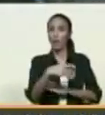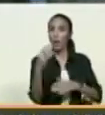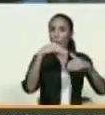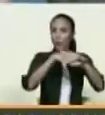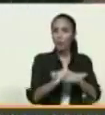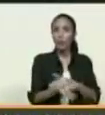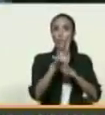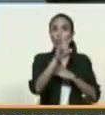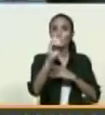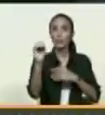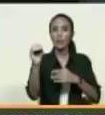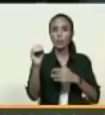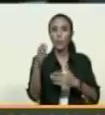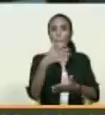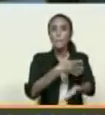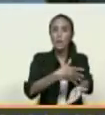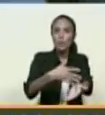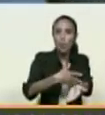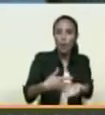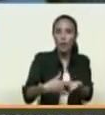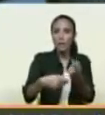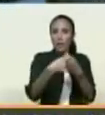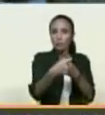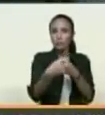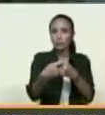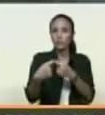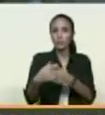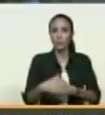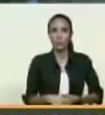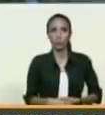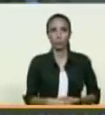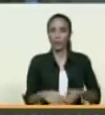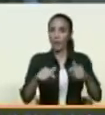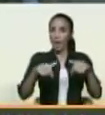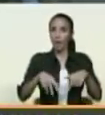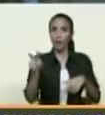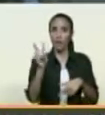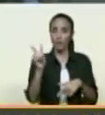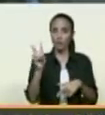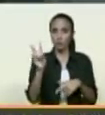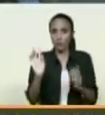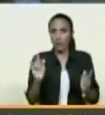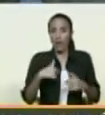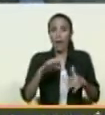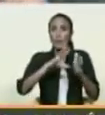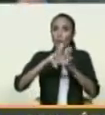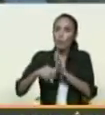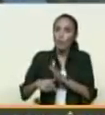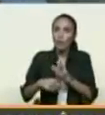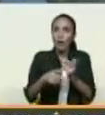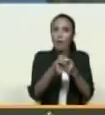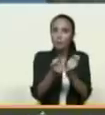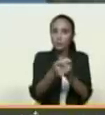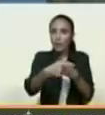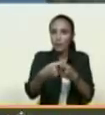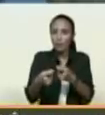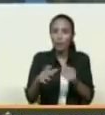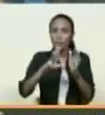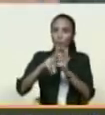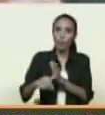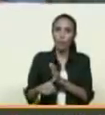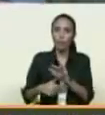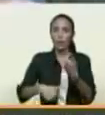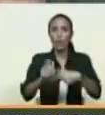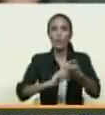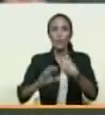no me equivoco, en efectivo, en Venezuela, que es un país donde el efectivo se lo roban para Colombia y tenemos problemas de acceso al efectivo en Venezuela.